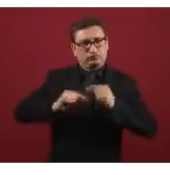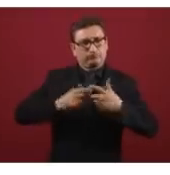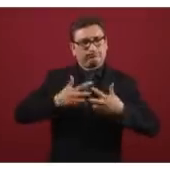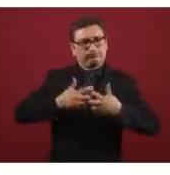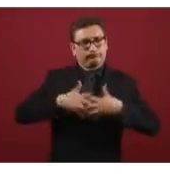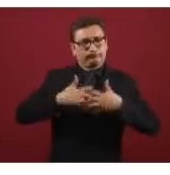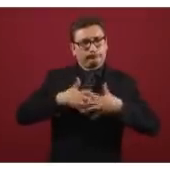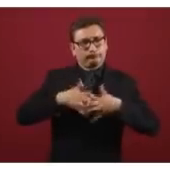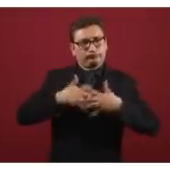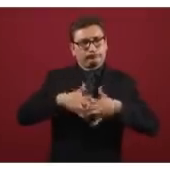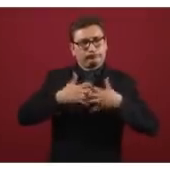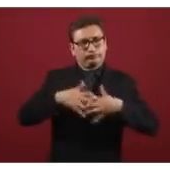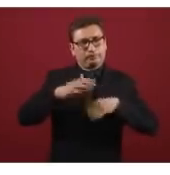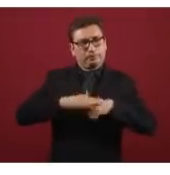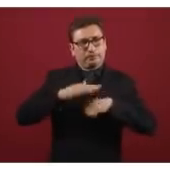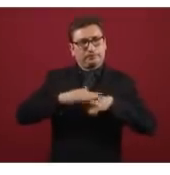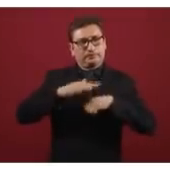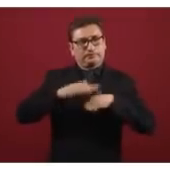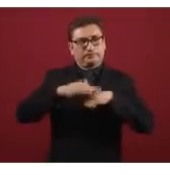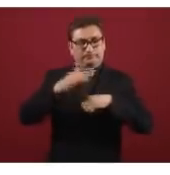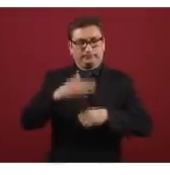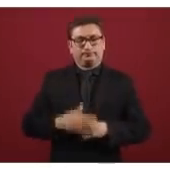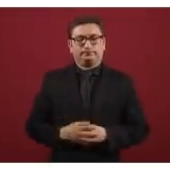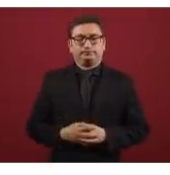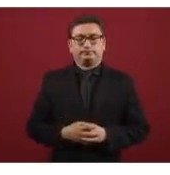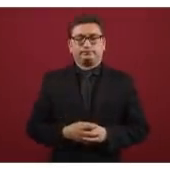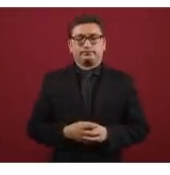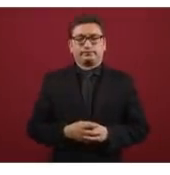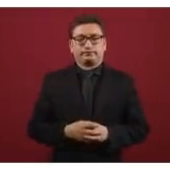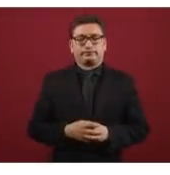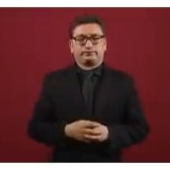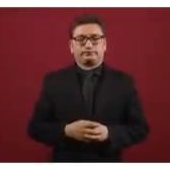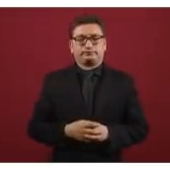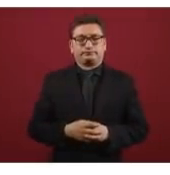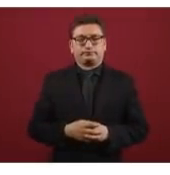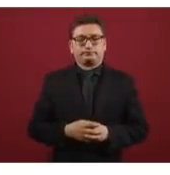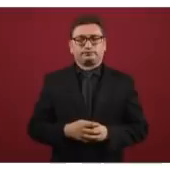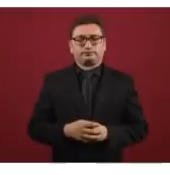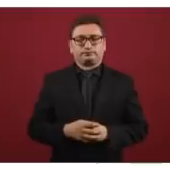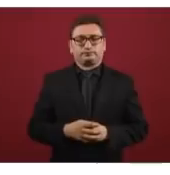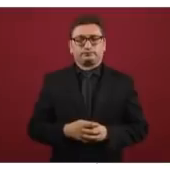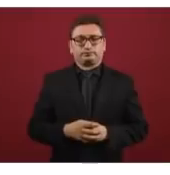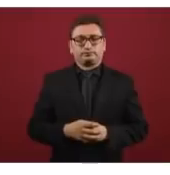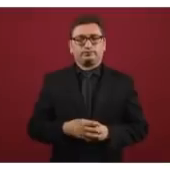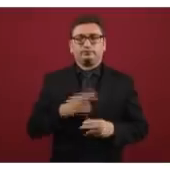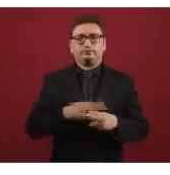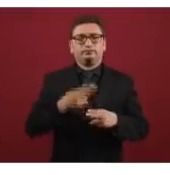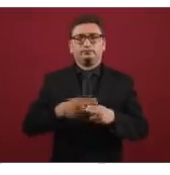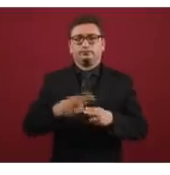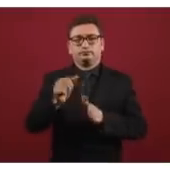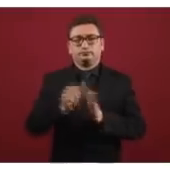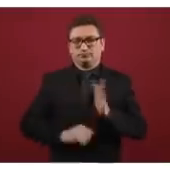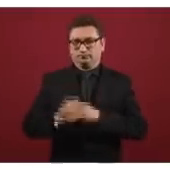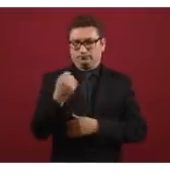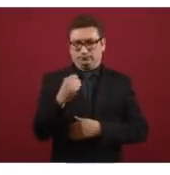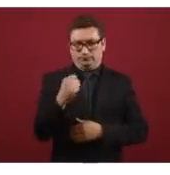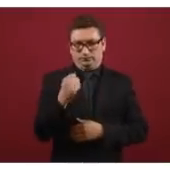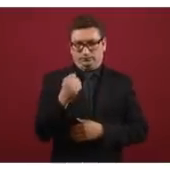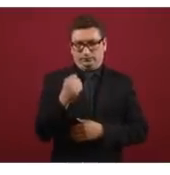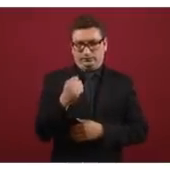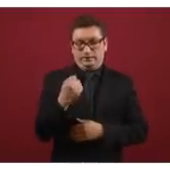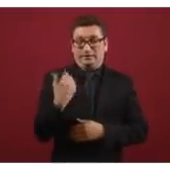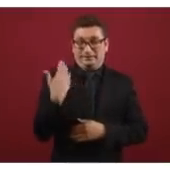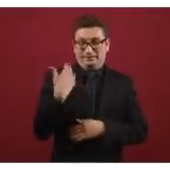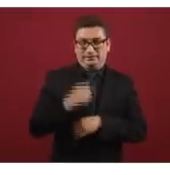hasta llegar al mes de septiembre. El mes de septiembre, la